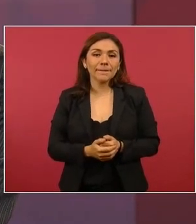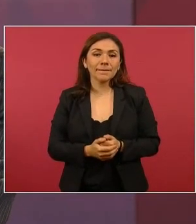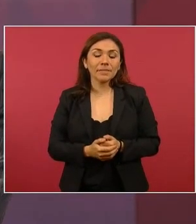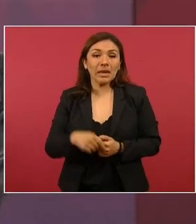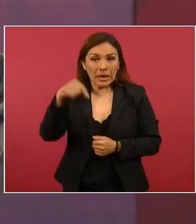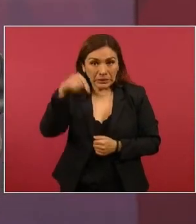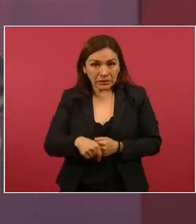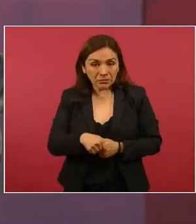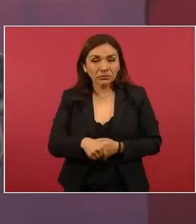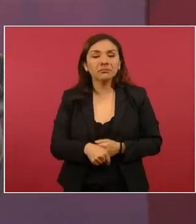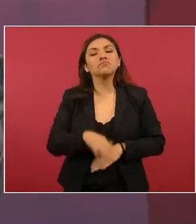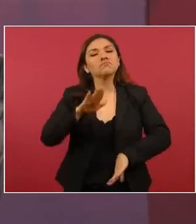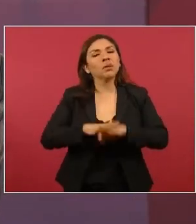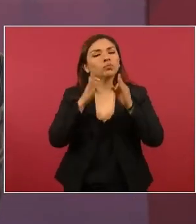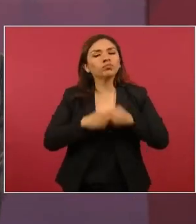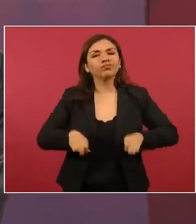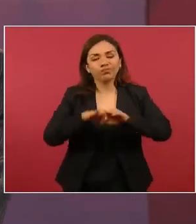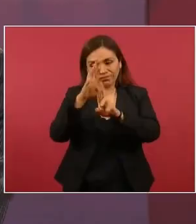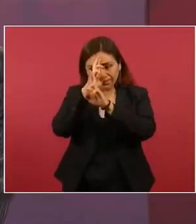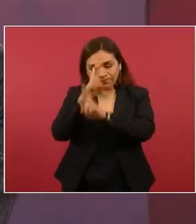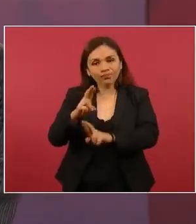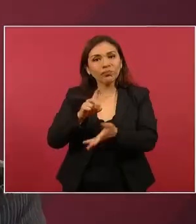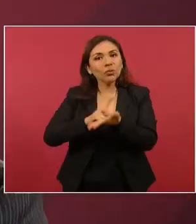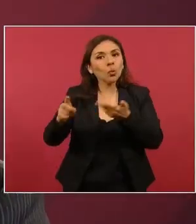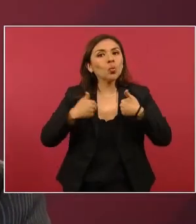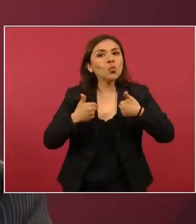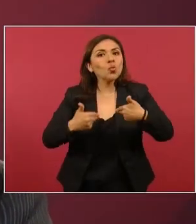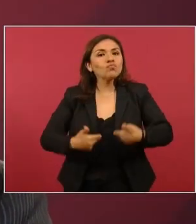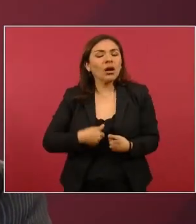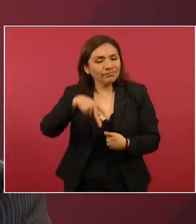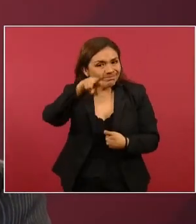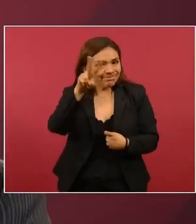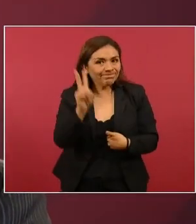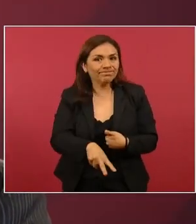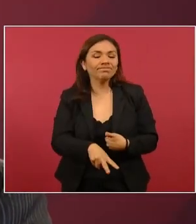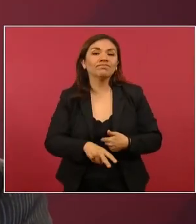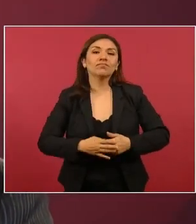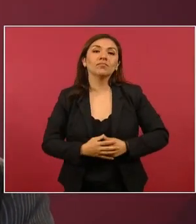Aquí se respetan los derechos humanos, de verdad.